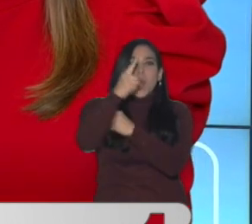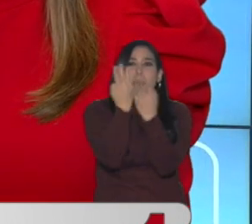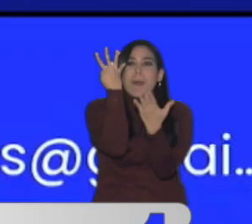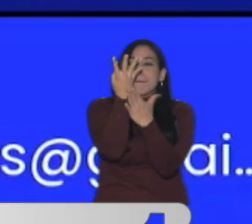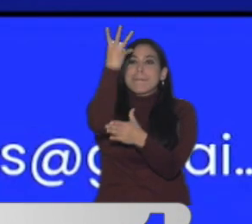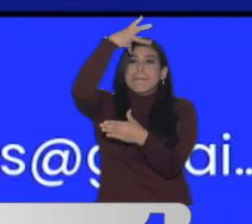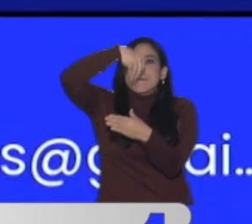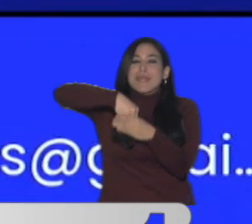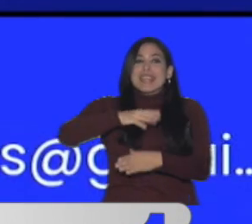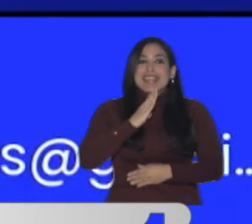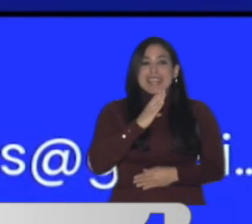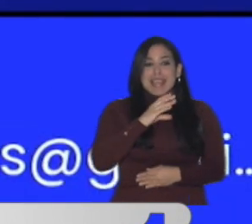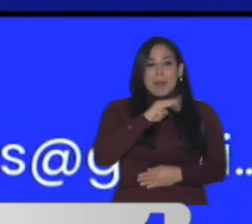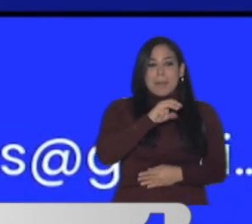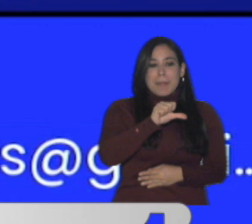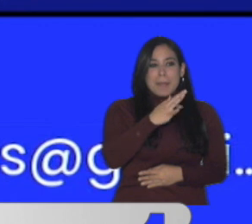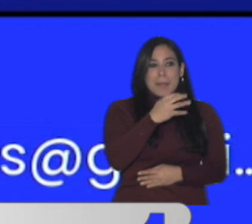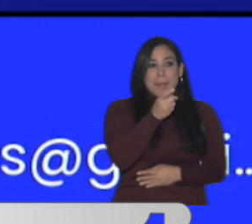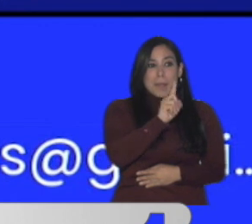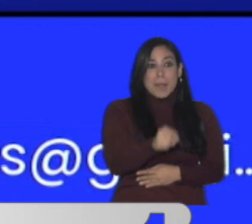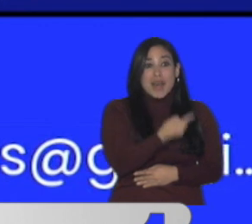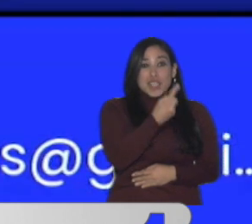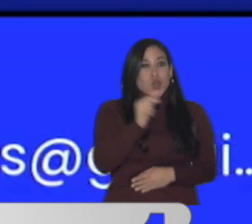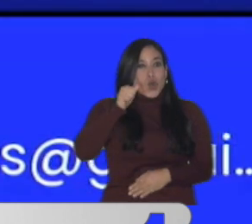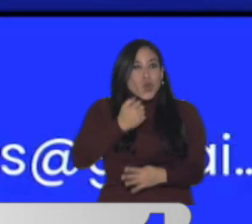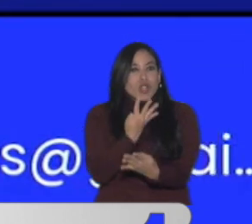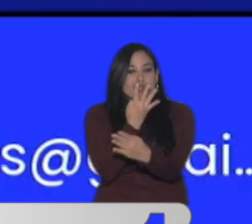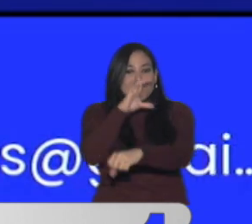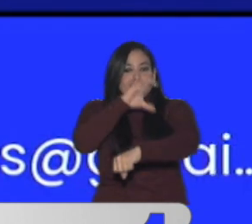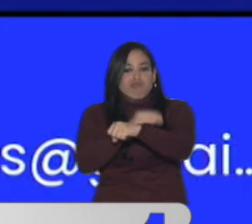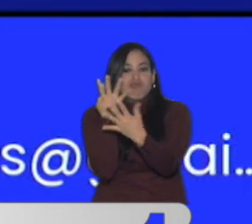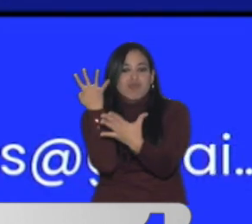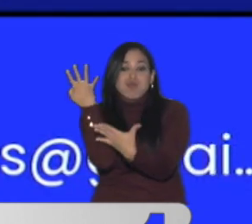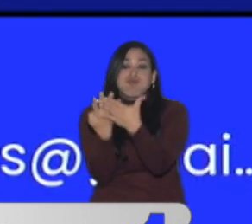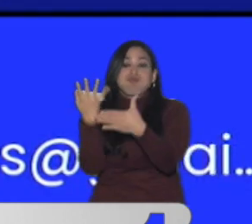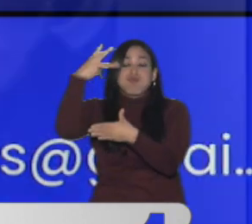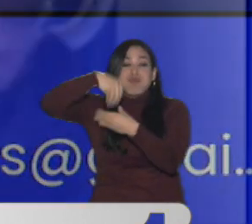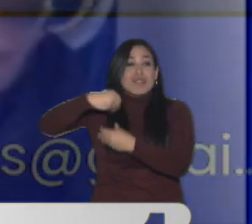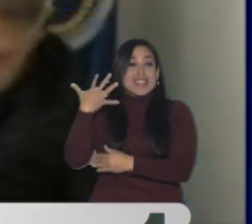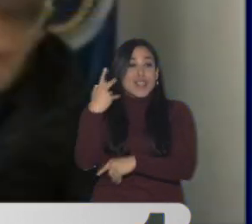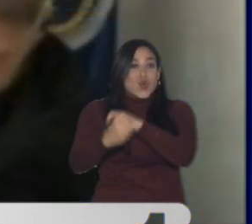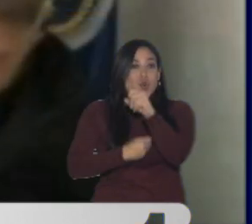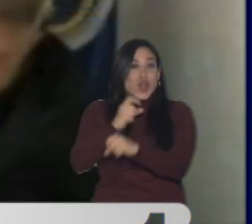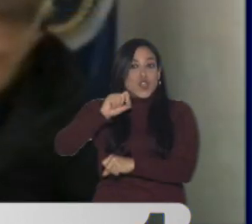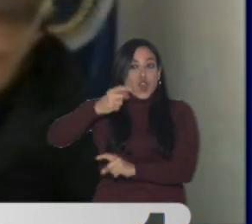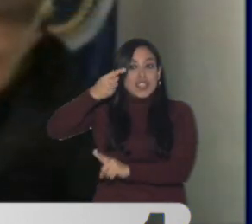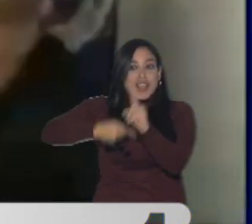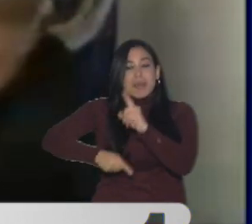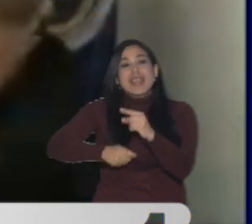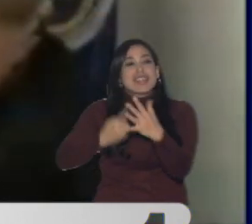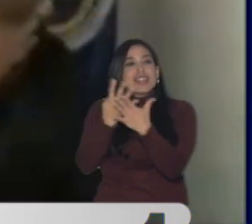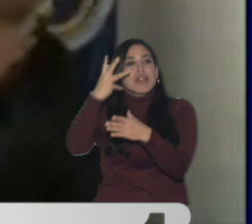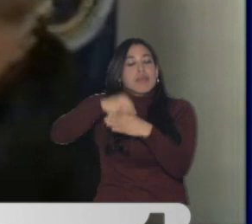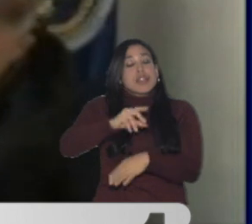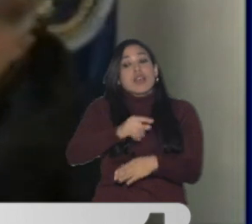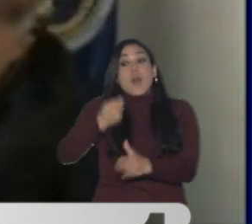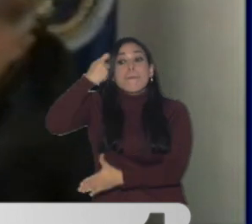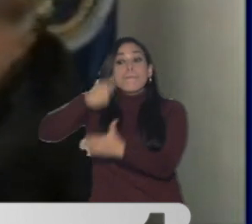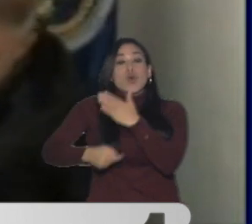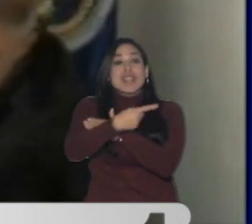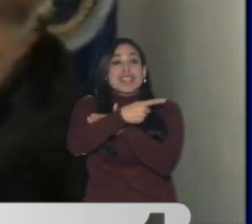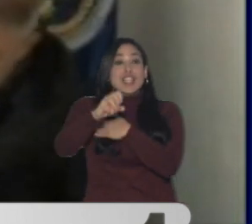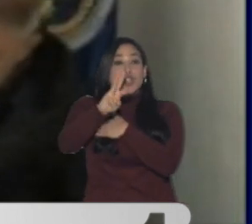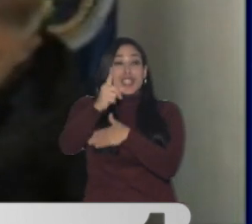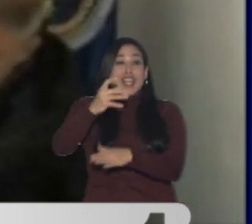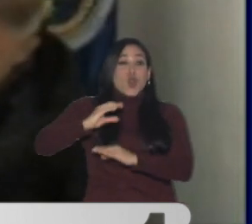el empresario Carlos Matos. Matos fue sentenciado a 5 años y 11 meses de prisión y una multa de 131